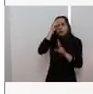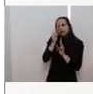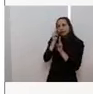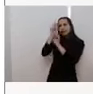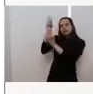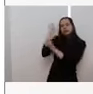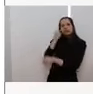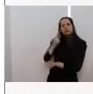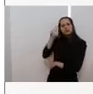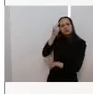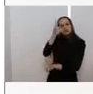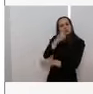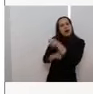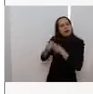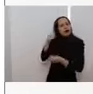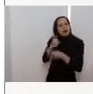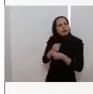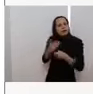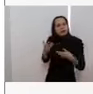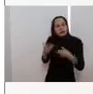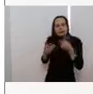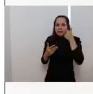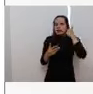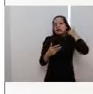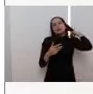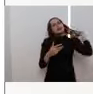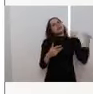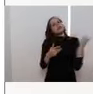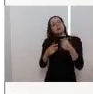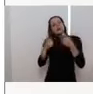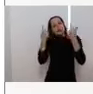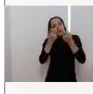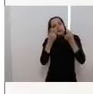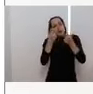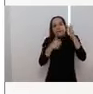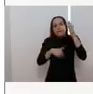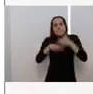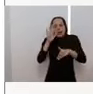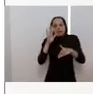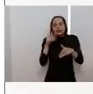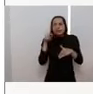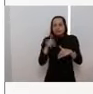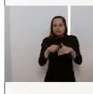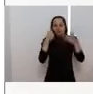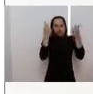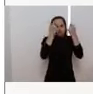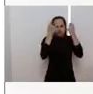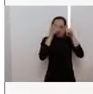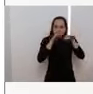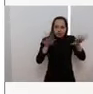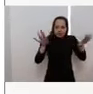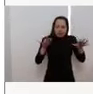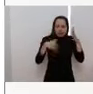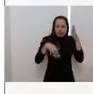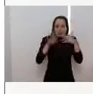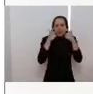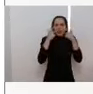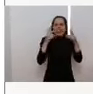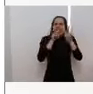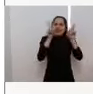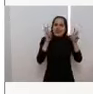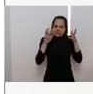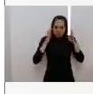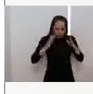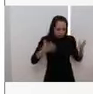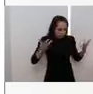en el año pasado por una campaña por la campaña nacional más grande que se elaboró en colombia con respecto a la donación de órganos